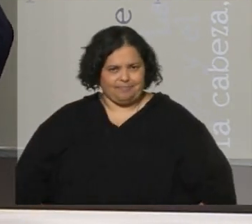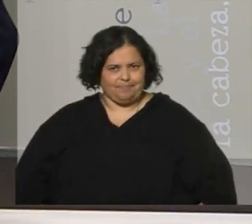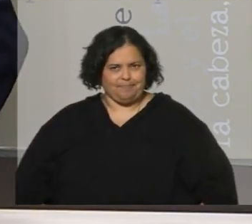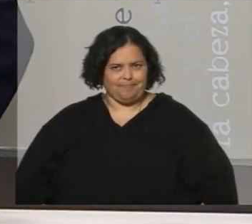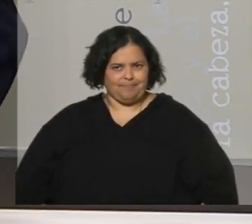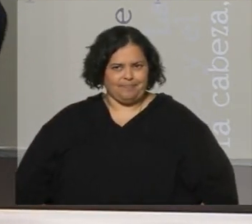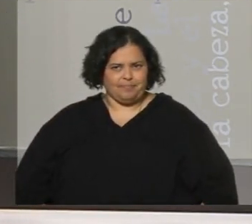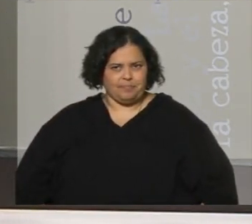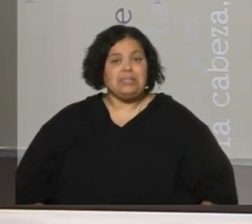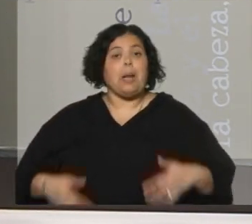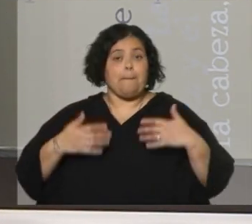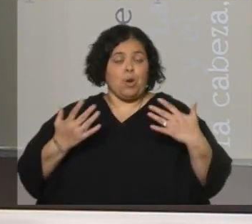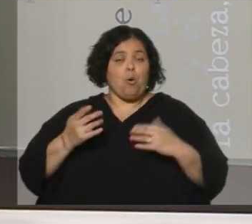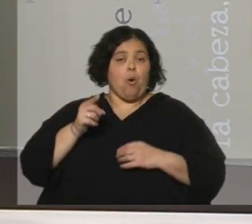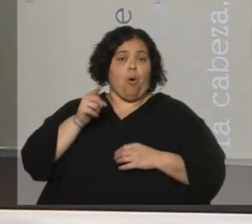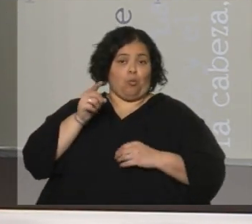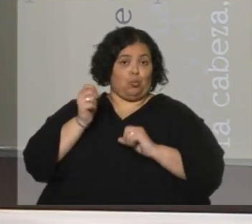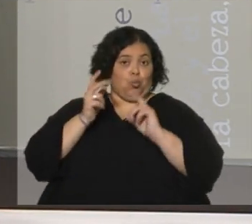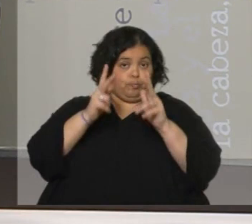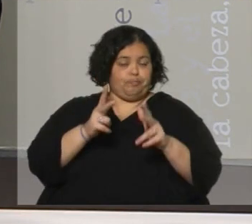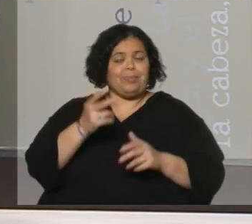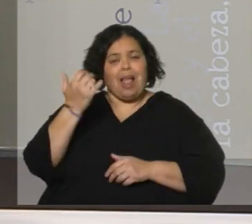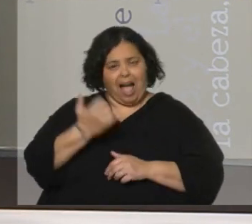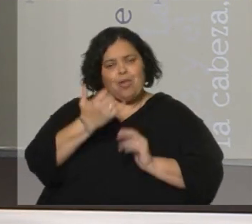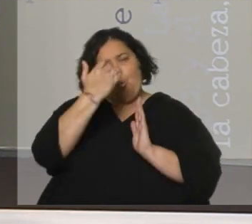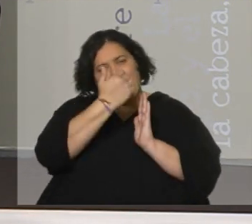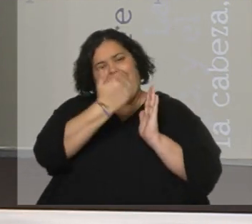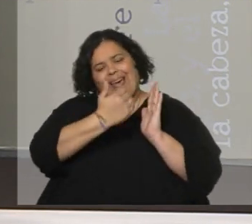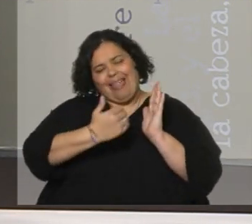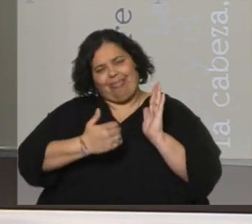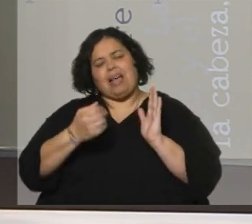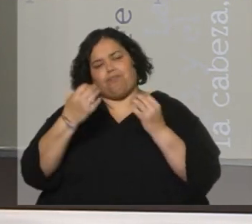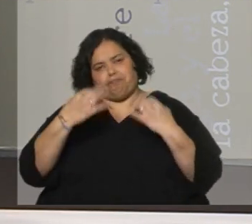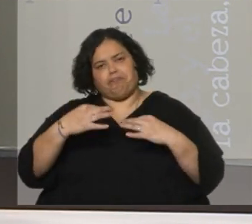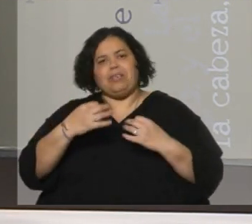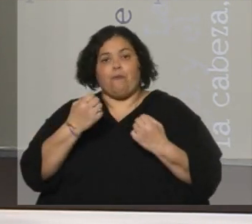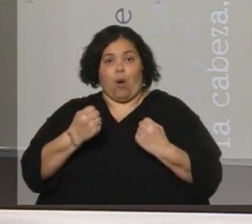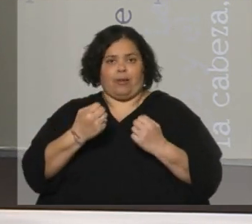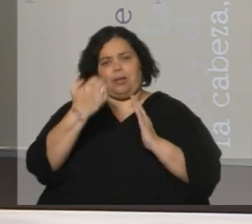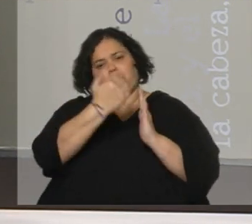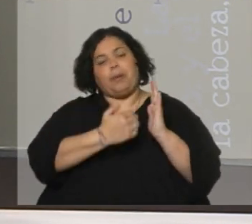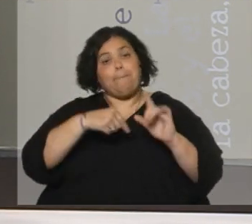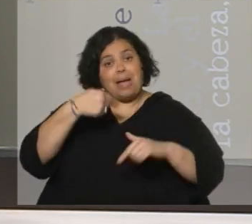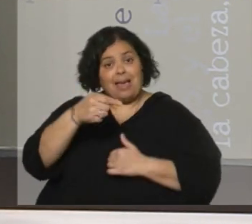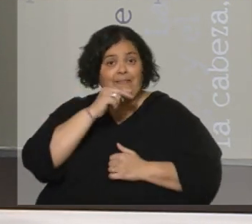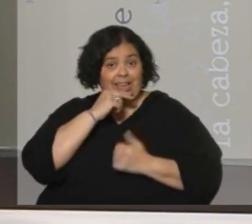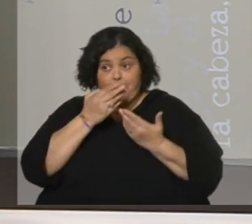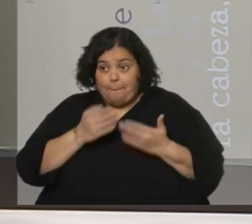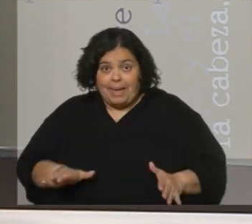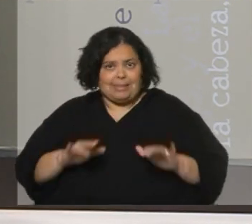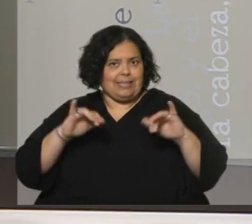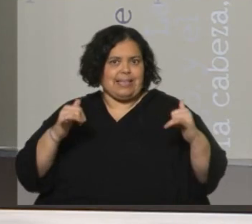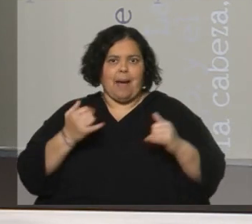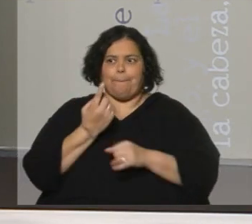tenemos como bien bien decías una una una agenda bien intensa mañana viernes ya empezamos con un día